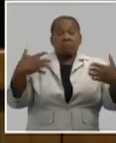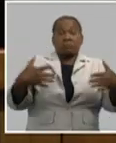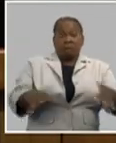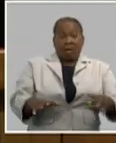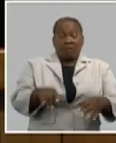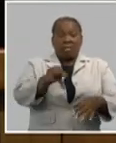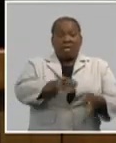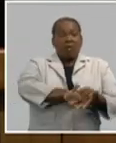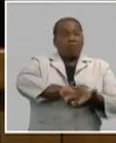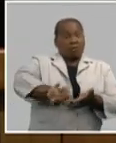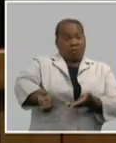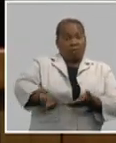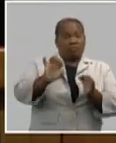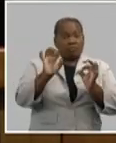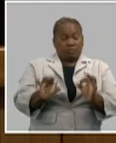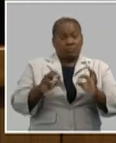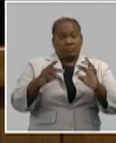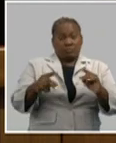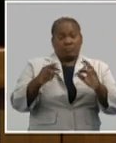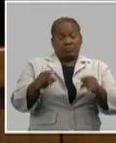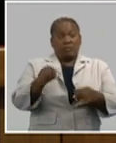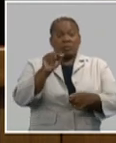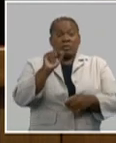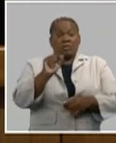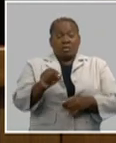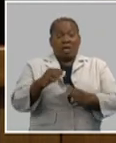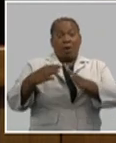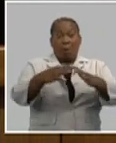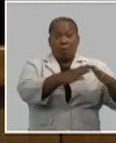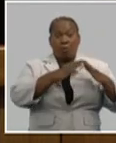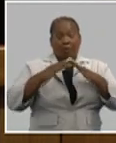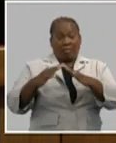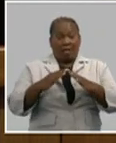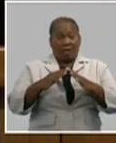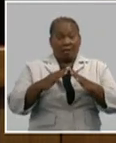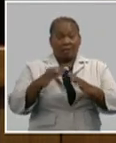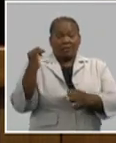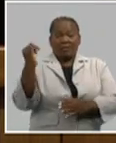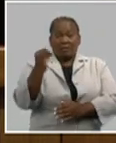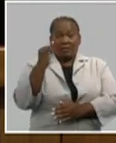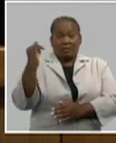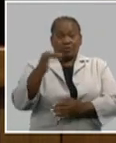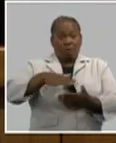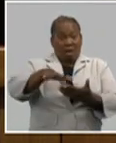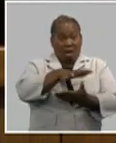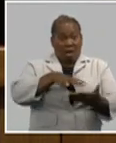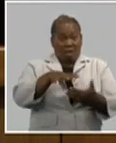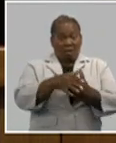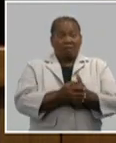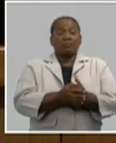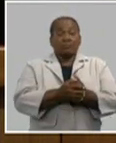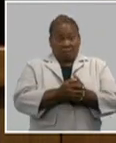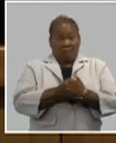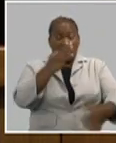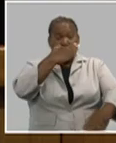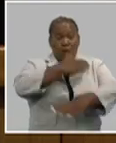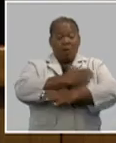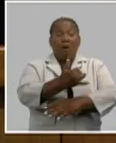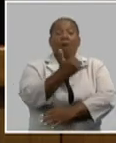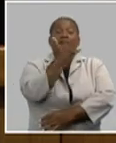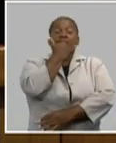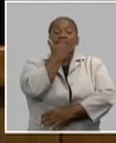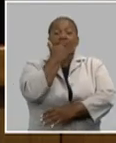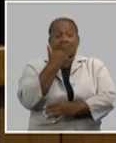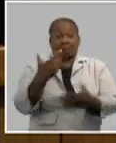reiterado y abrumador de la comunidad internacional, El bloqueo perjudica las